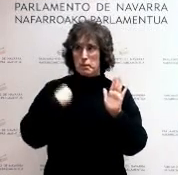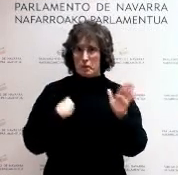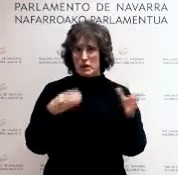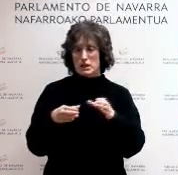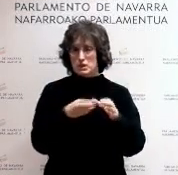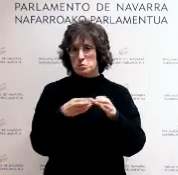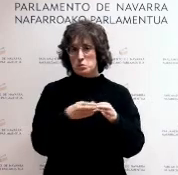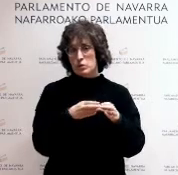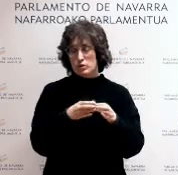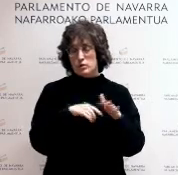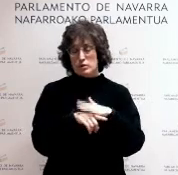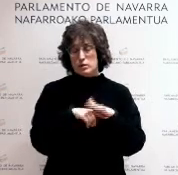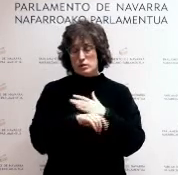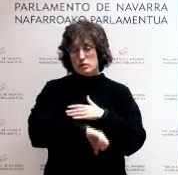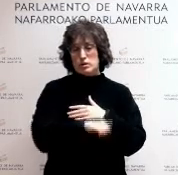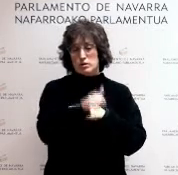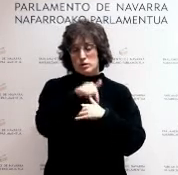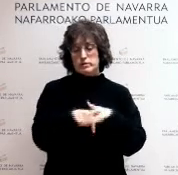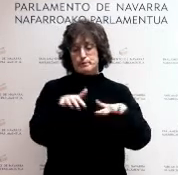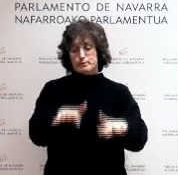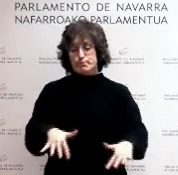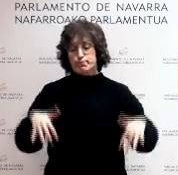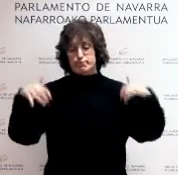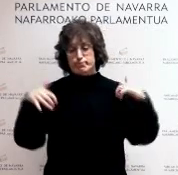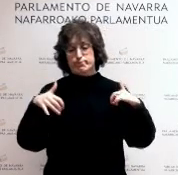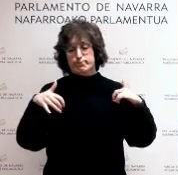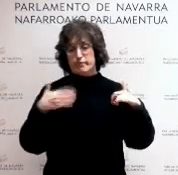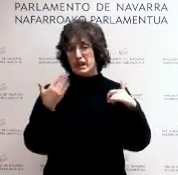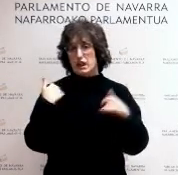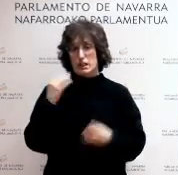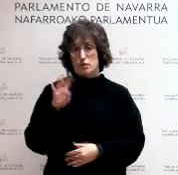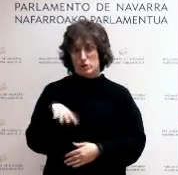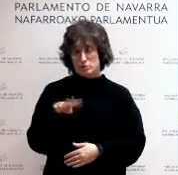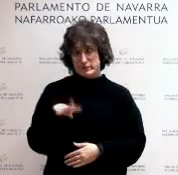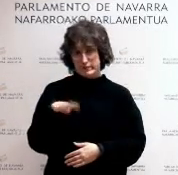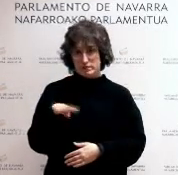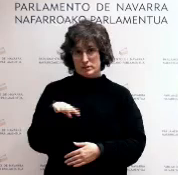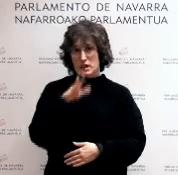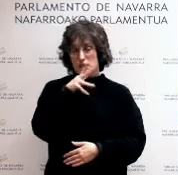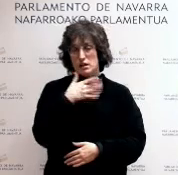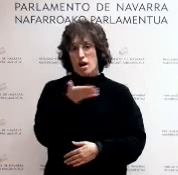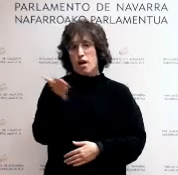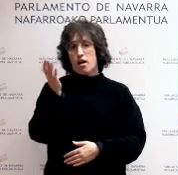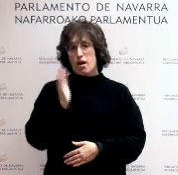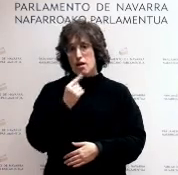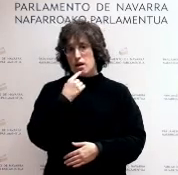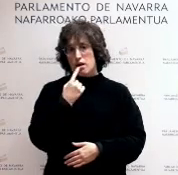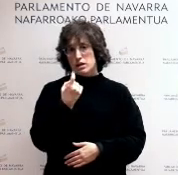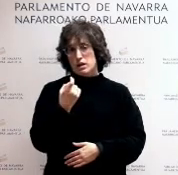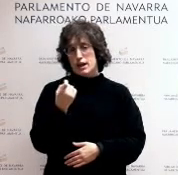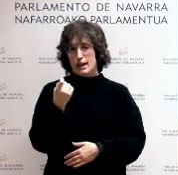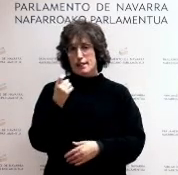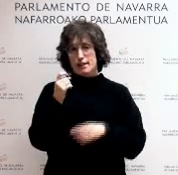tramitaron y aprobaron ante este Parlamento una ley hace tan solo 4 meses, ahora resulta que tengan que corregirla porque